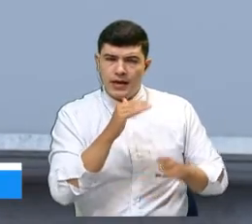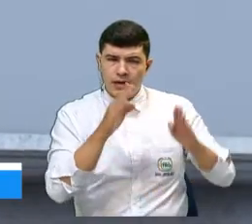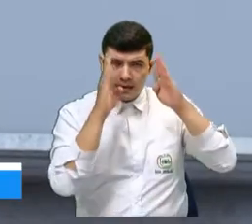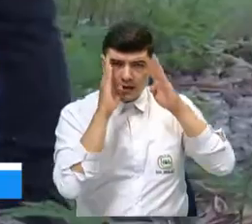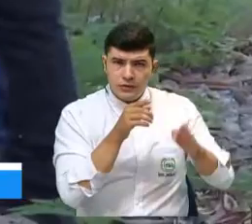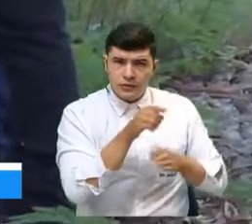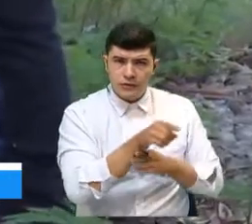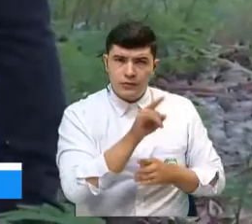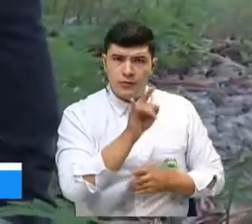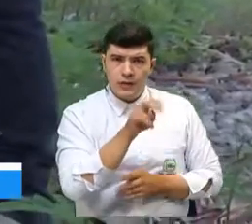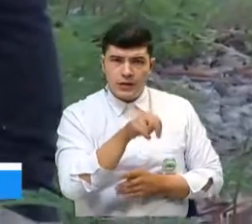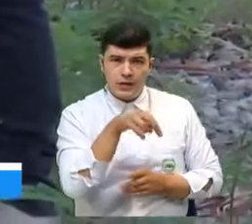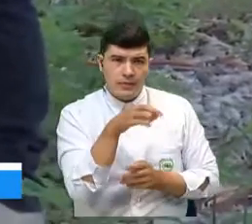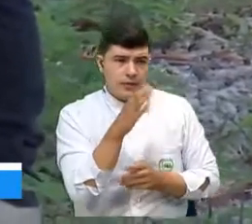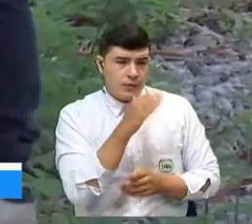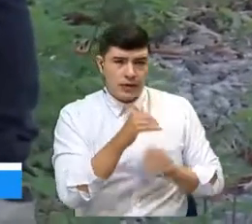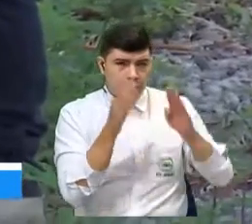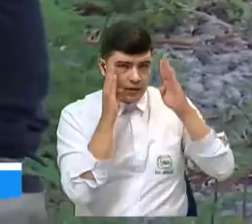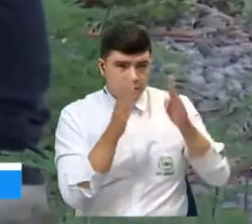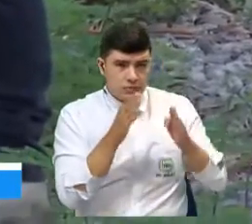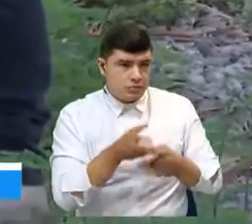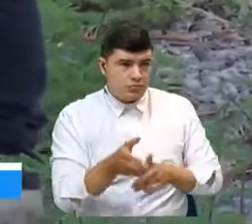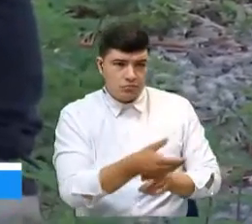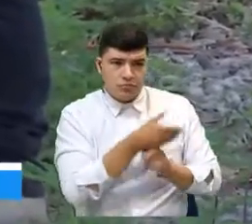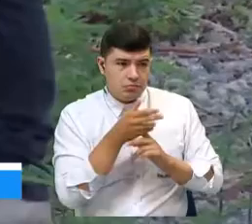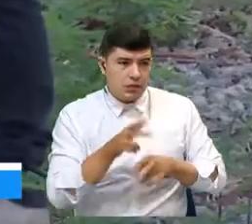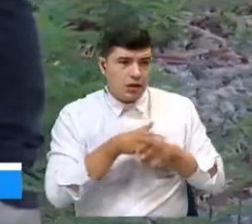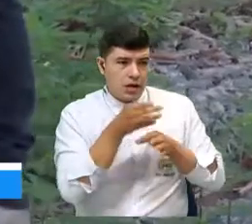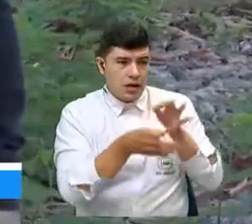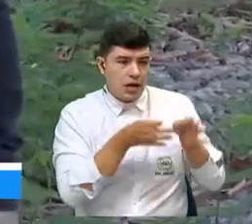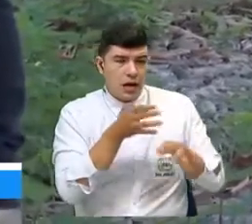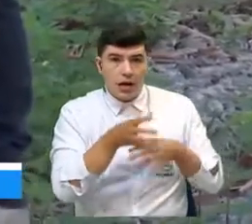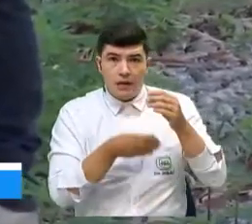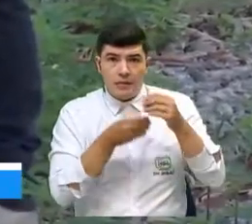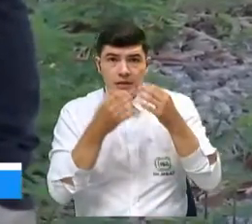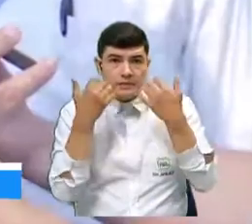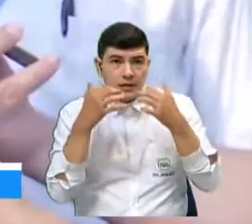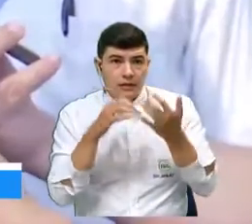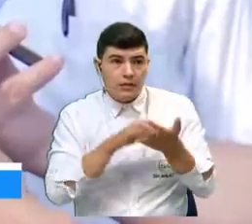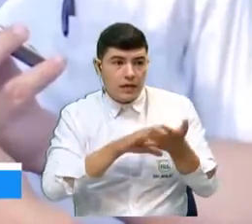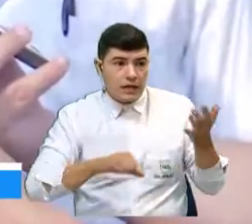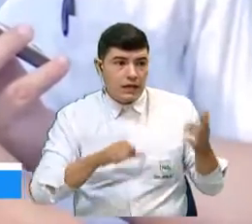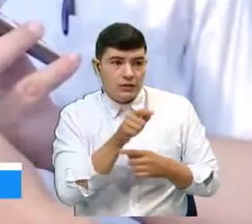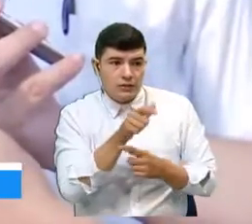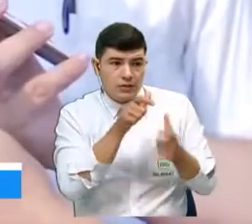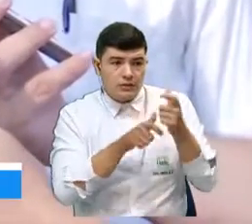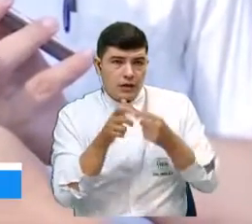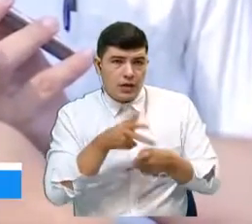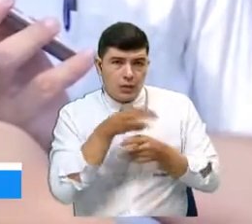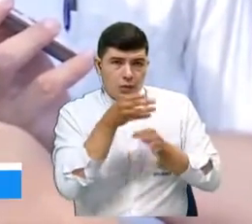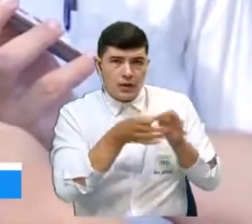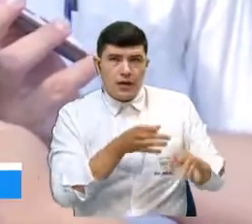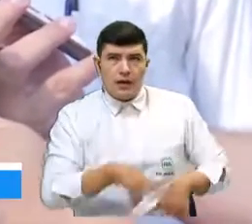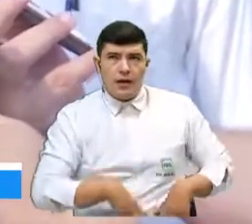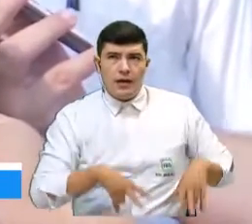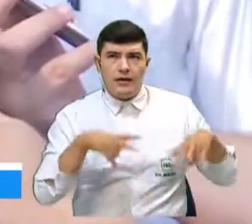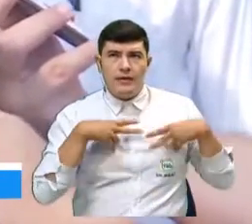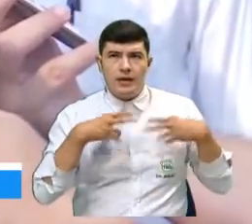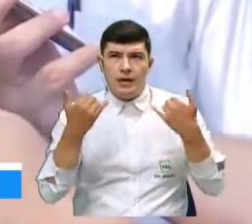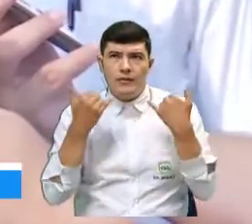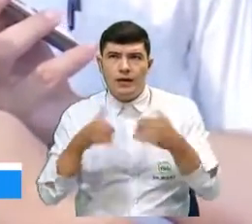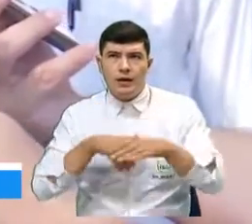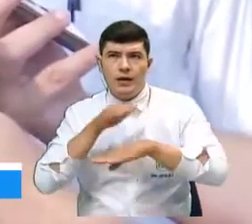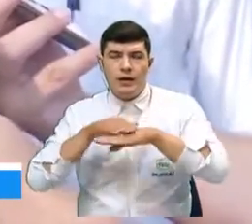parte de la Unidad Nacional de Protección. Además, temen que se les haya quitado el esquema de seguridad. Le hacemos el llamado a la policía, a